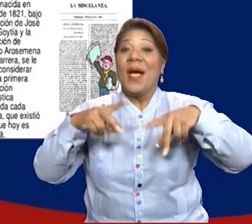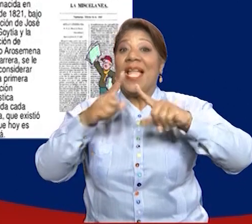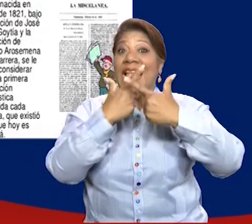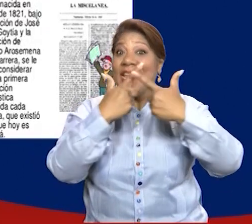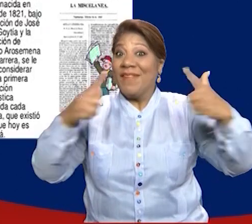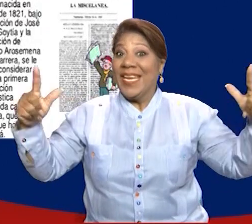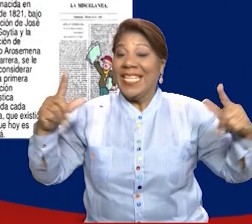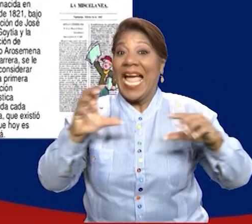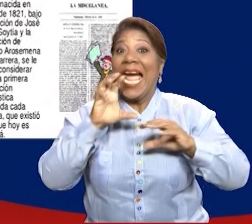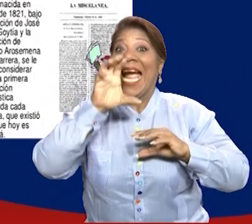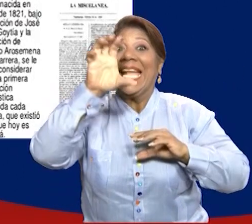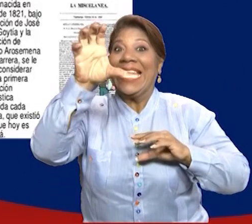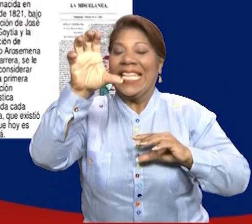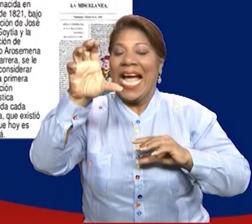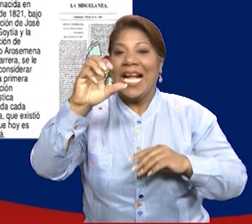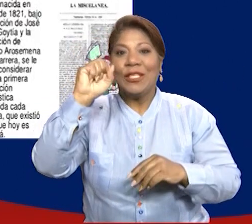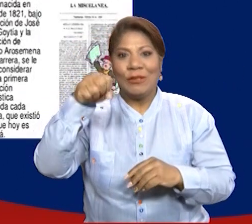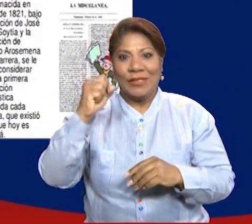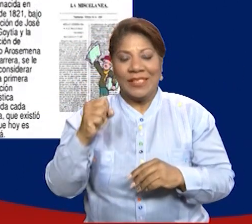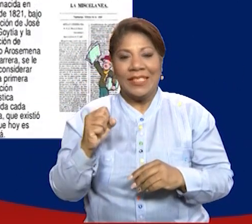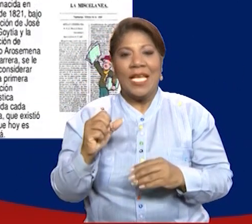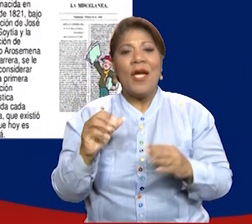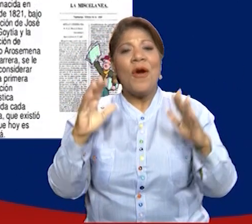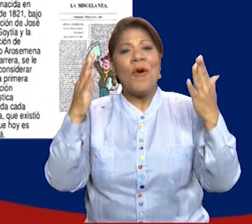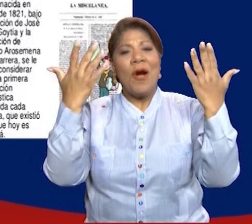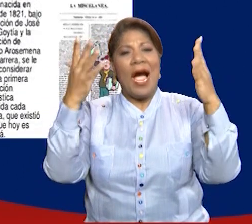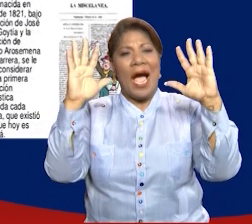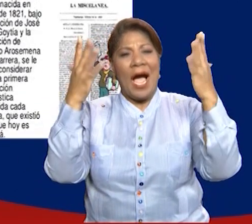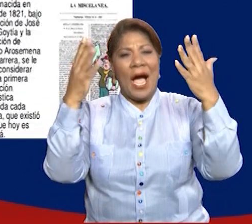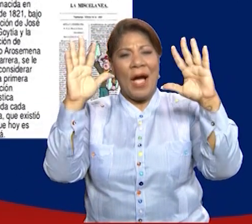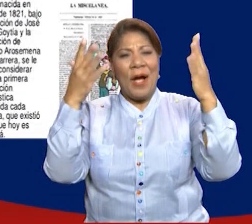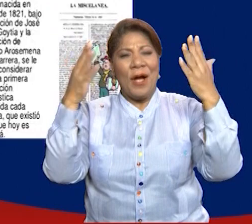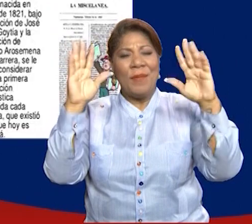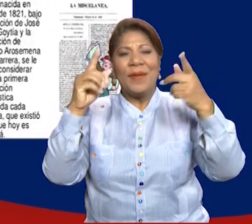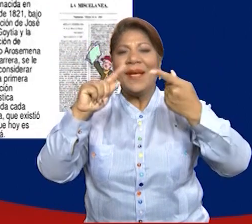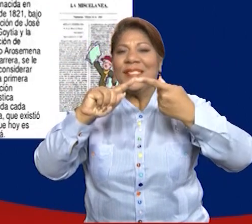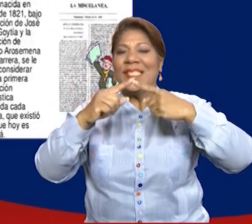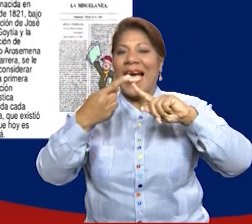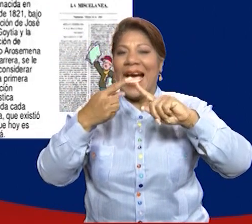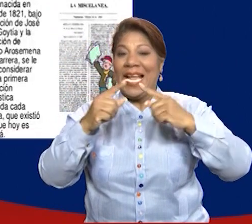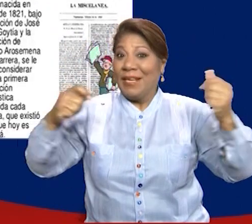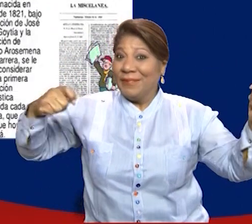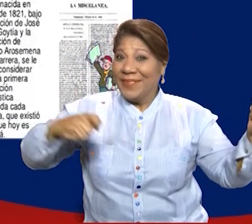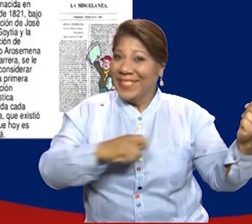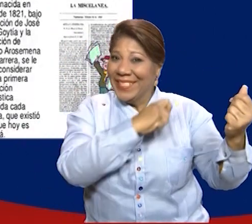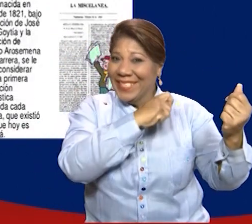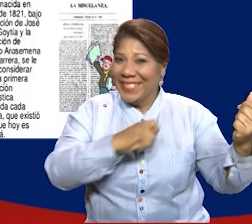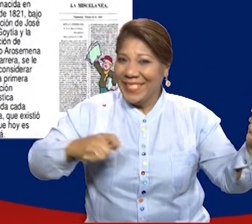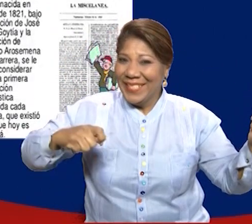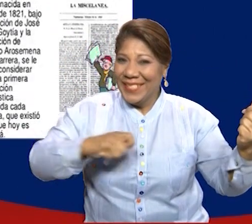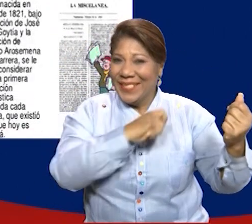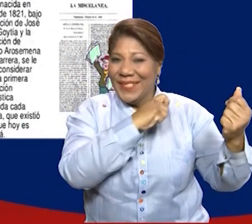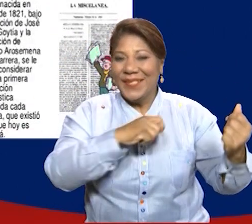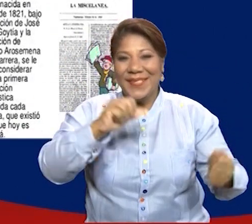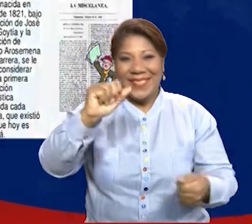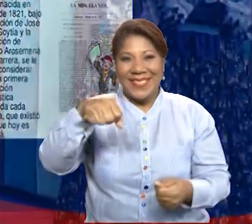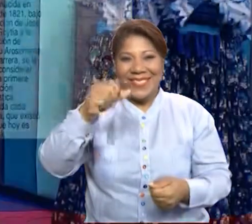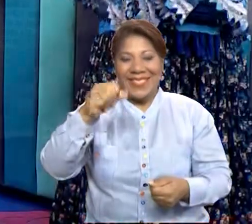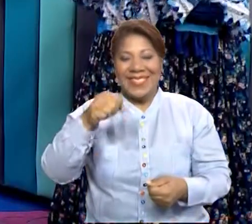Interesante. Pero antes de eso, queremos darle un fuerte aplauso a nuestro gran amigo Colaquito